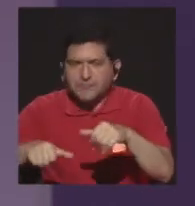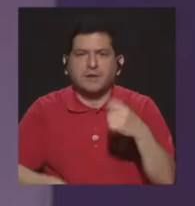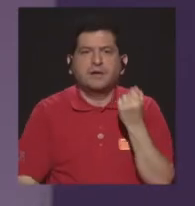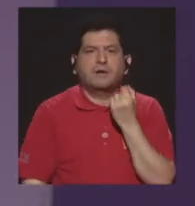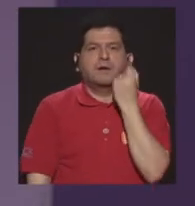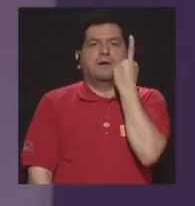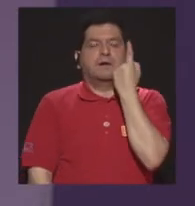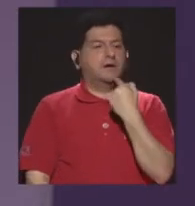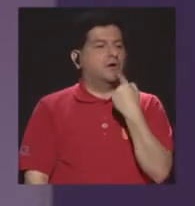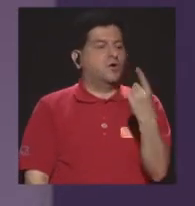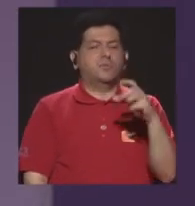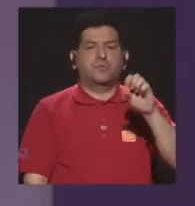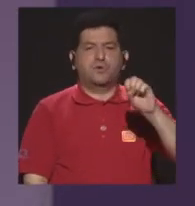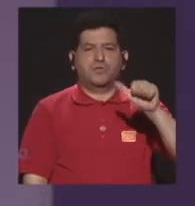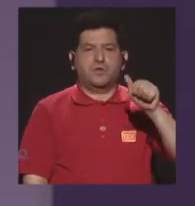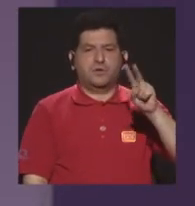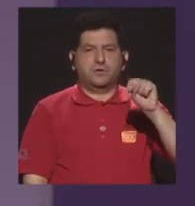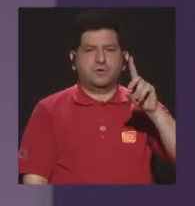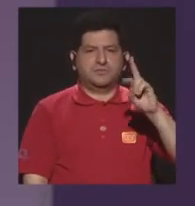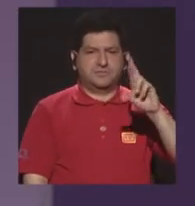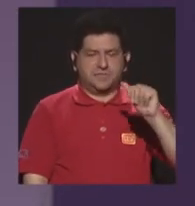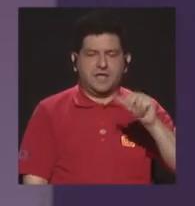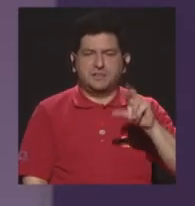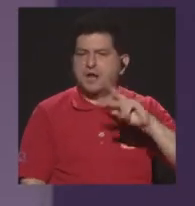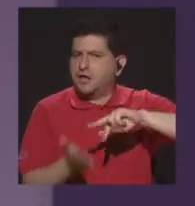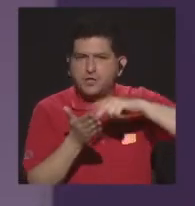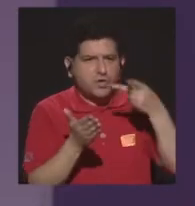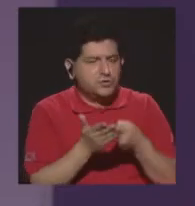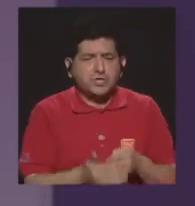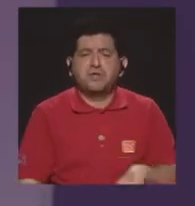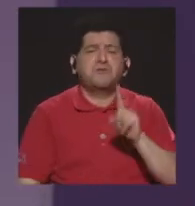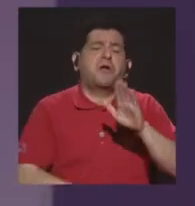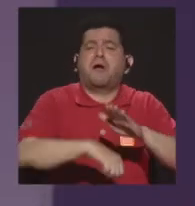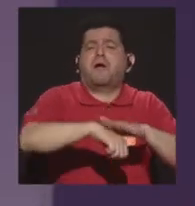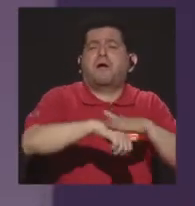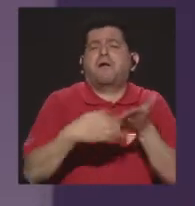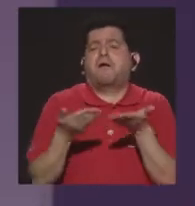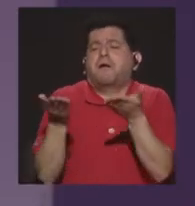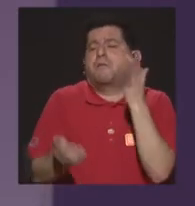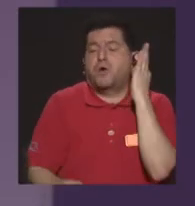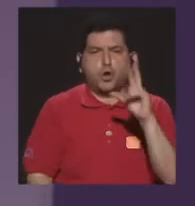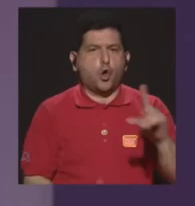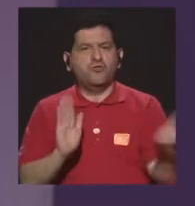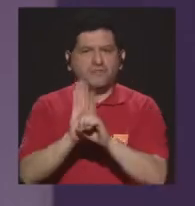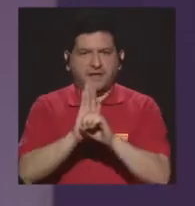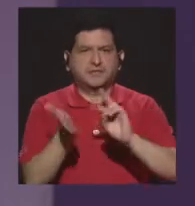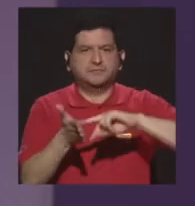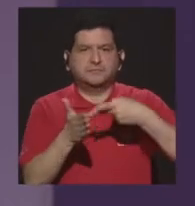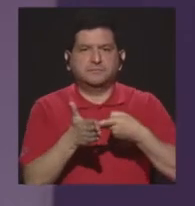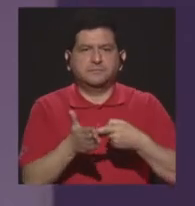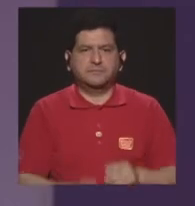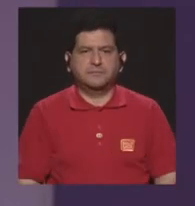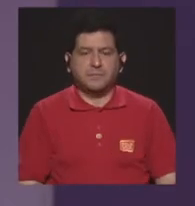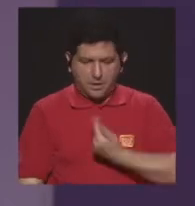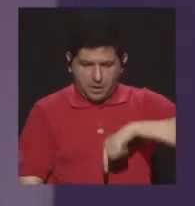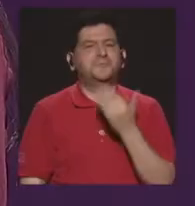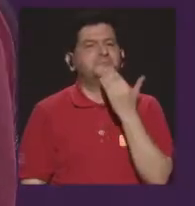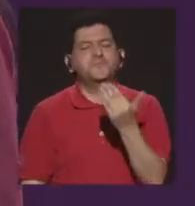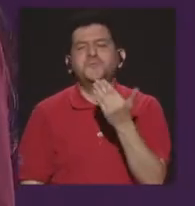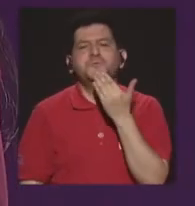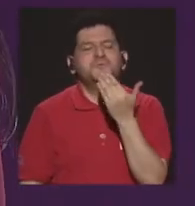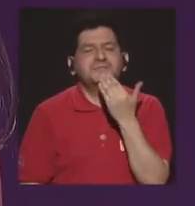entender, como dice Sandra, que no estamos hablando de una concesión que se nos hace a las mujeres, es un derecho. Exacto. Y desde ahí tenemos que